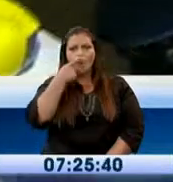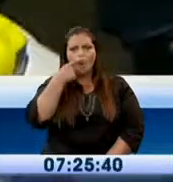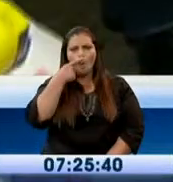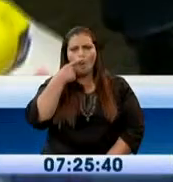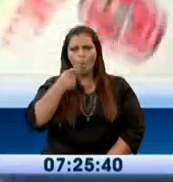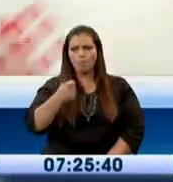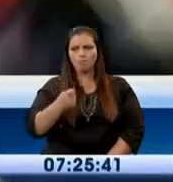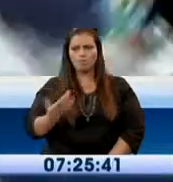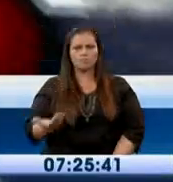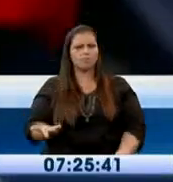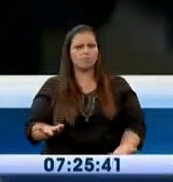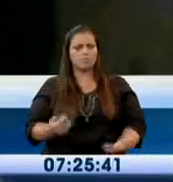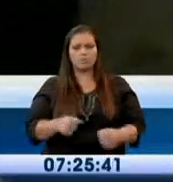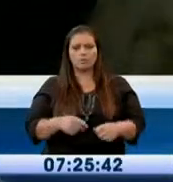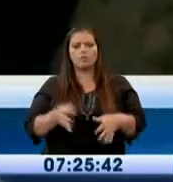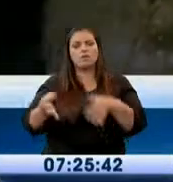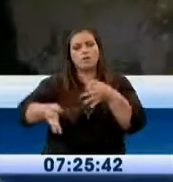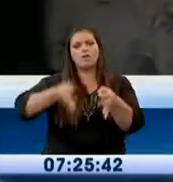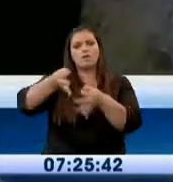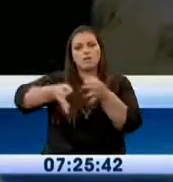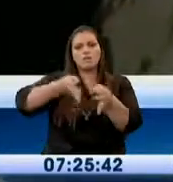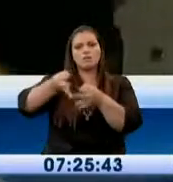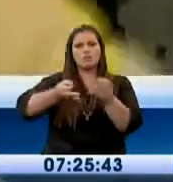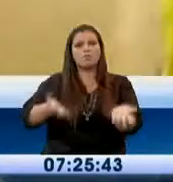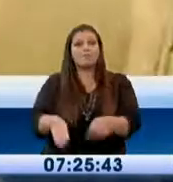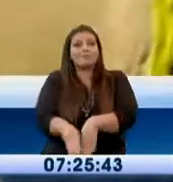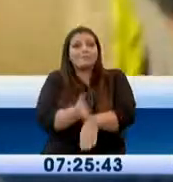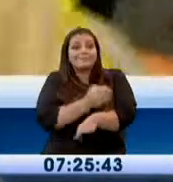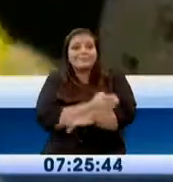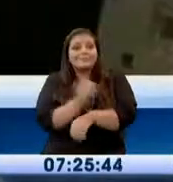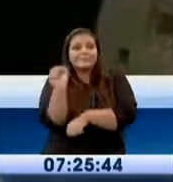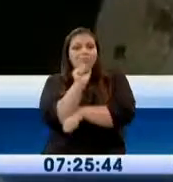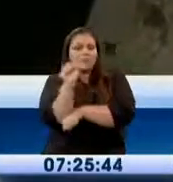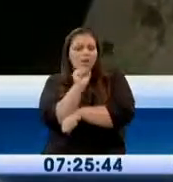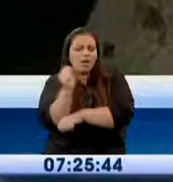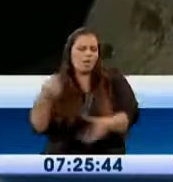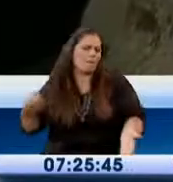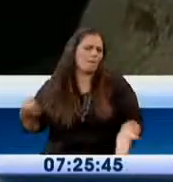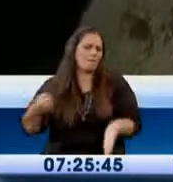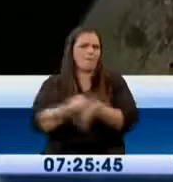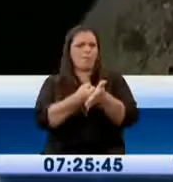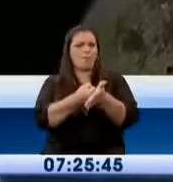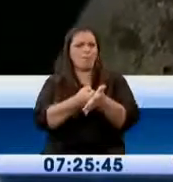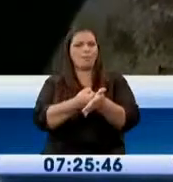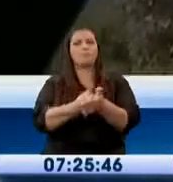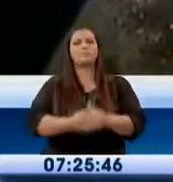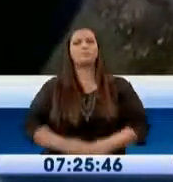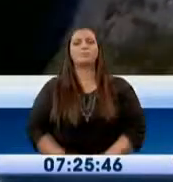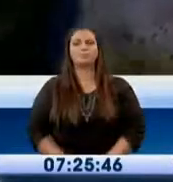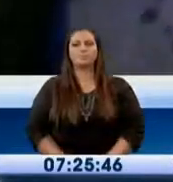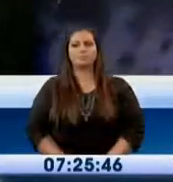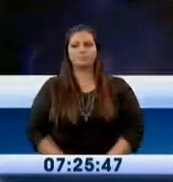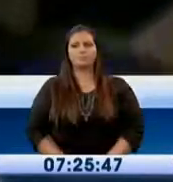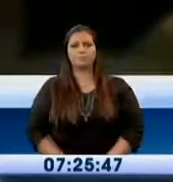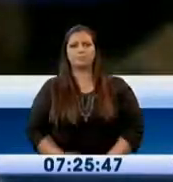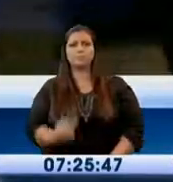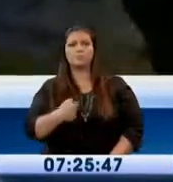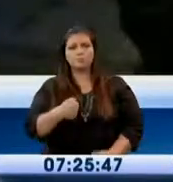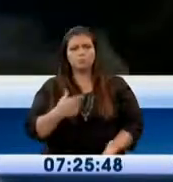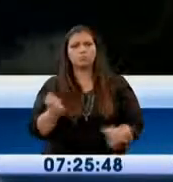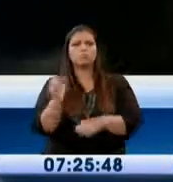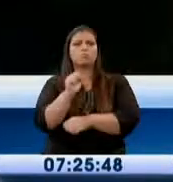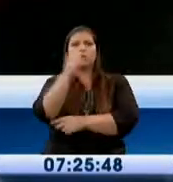de los conductores involucrados en el accidente relató parte de lo sucedido. Estábamos esperando el cambio de semáforo